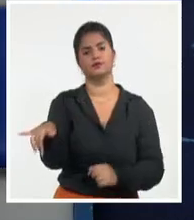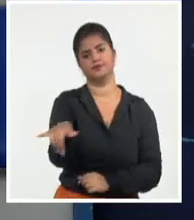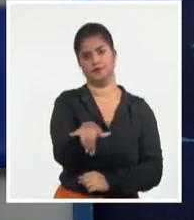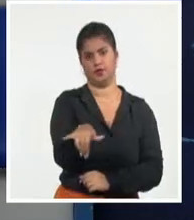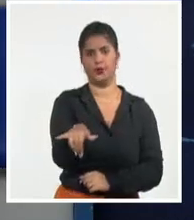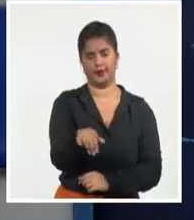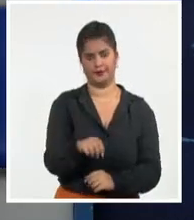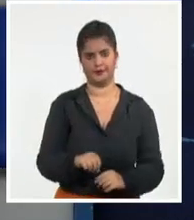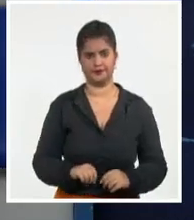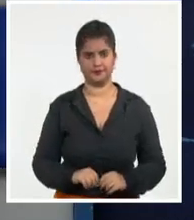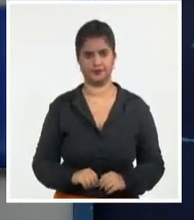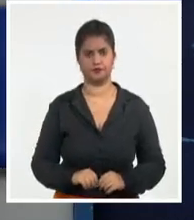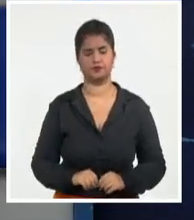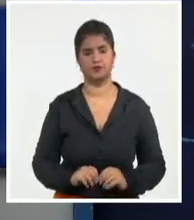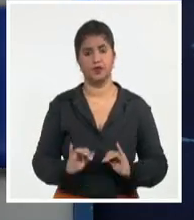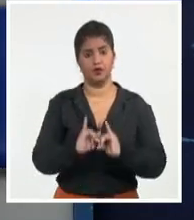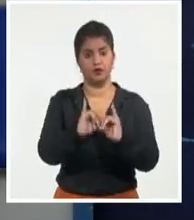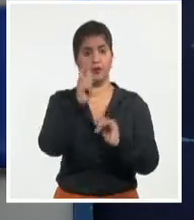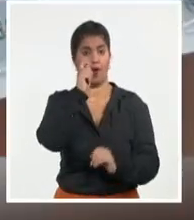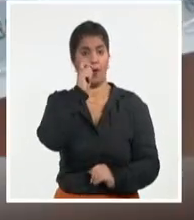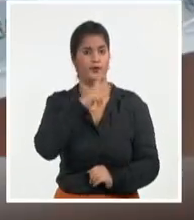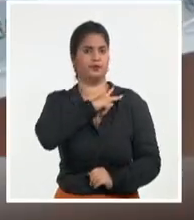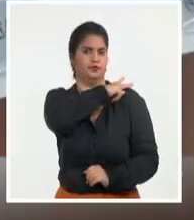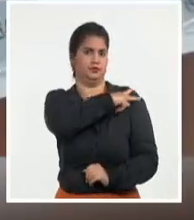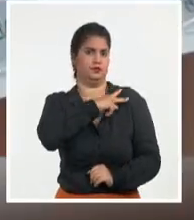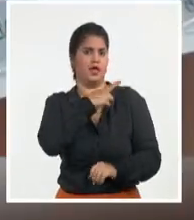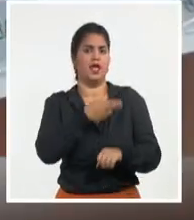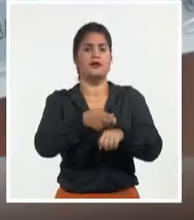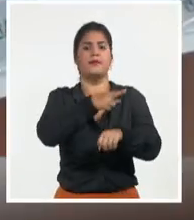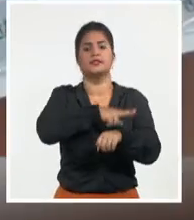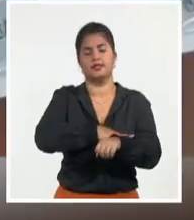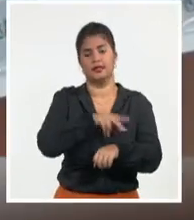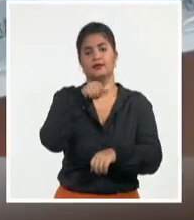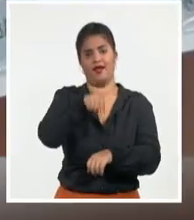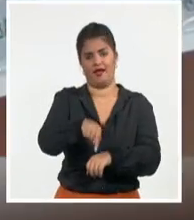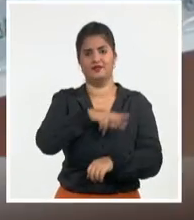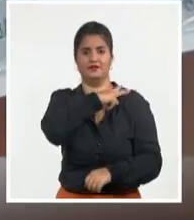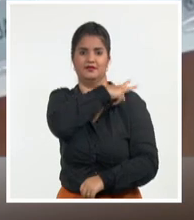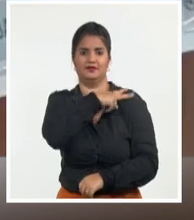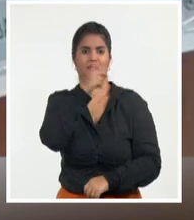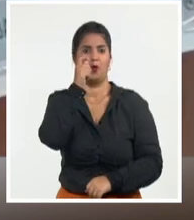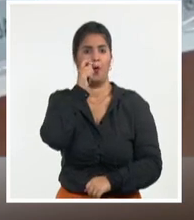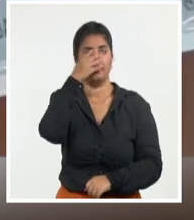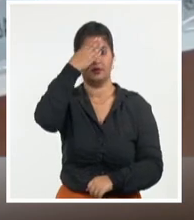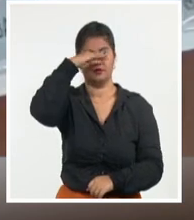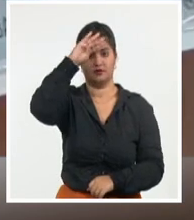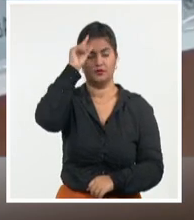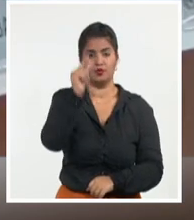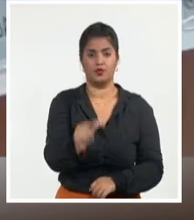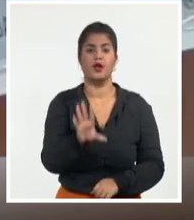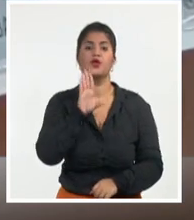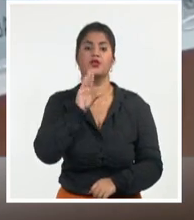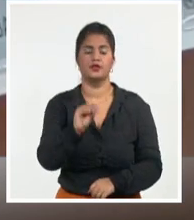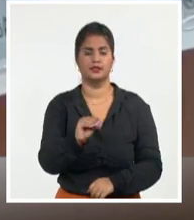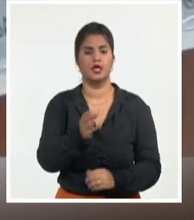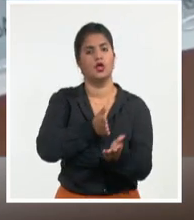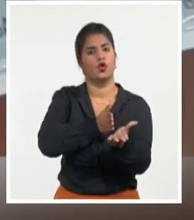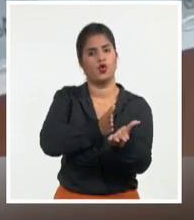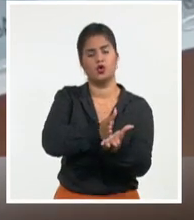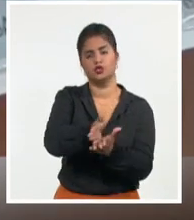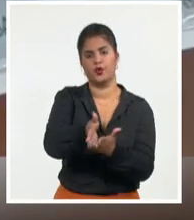sede de Naciones Unidas, Juan Antonio Quintanilla. El diplomático cubano subrayó que mantendremos el camino socialista